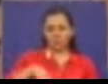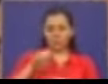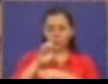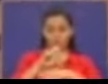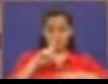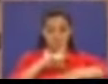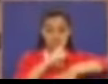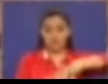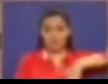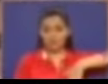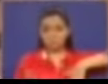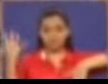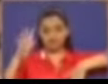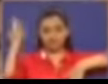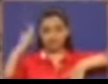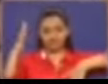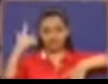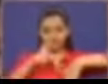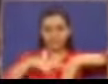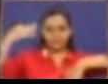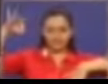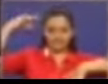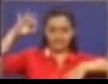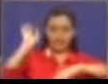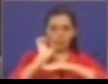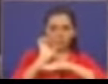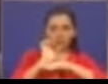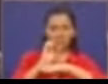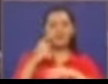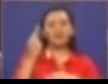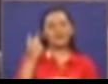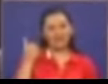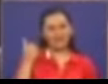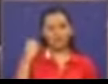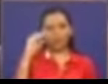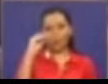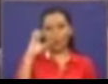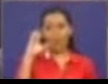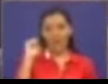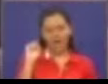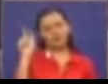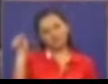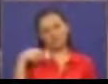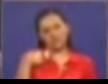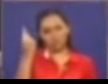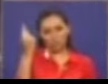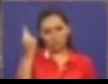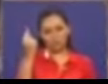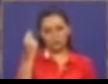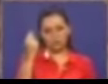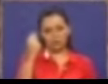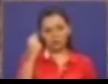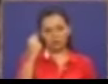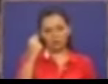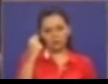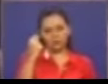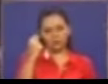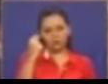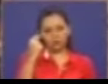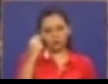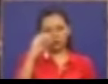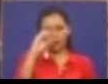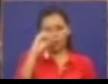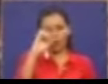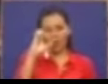Ningún país tiene un sistema similar, solamente la OEA tiene un sistema similar. Nosotros estamos con esto... La Organización de